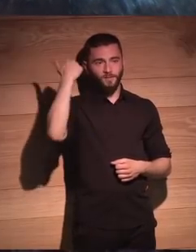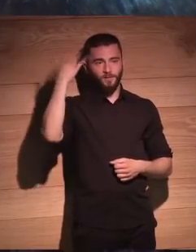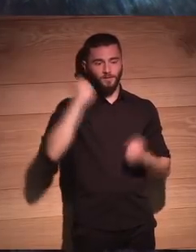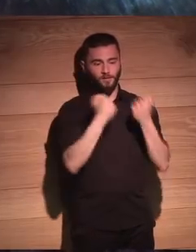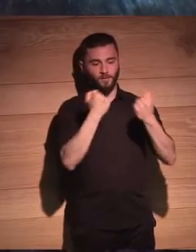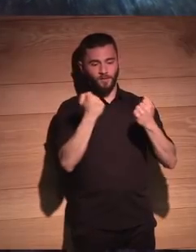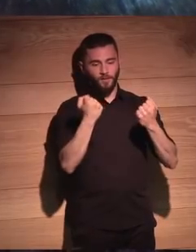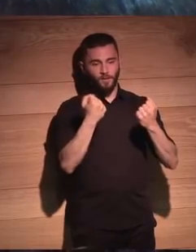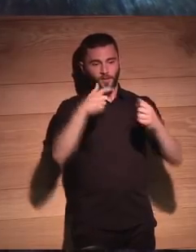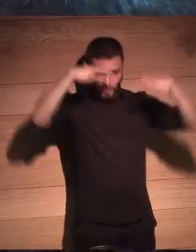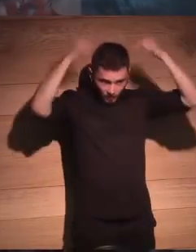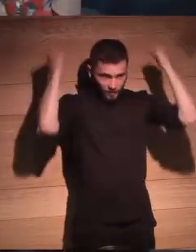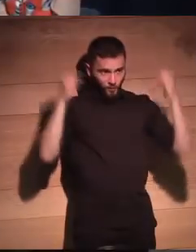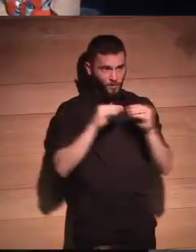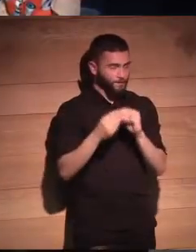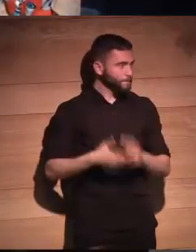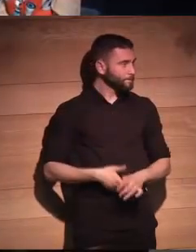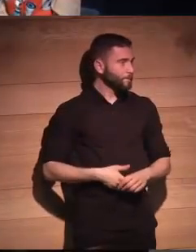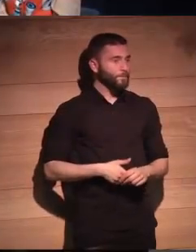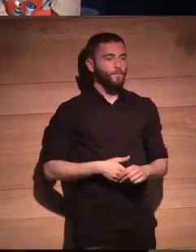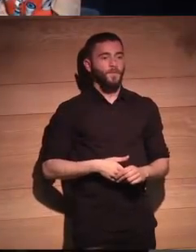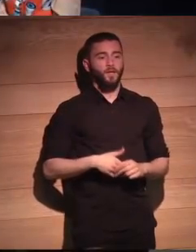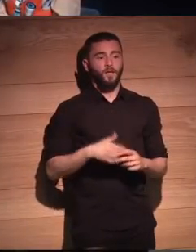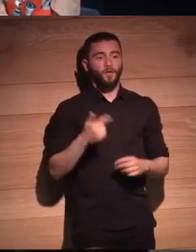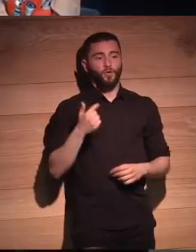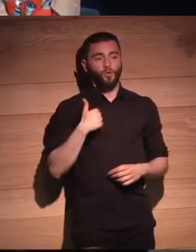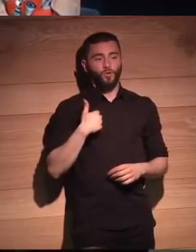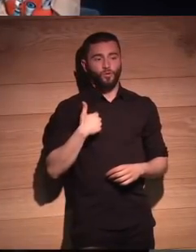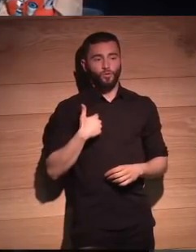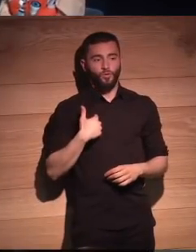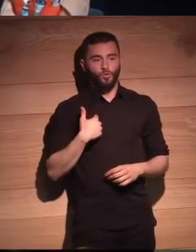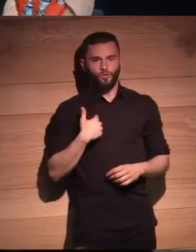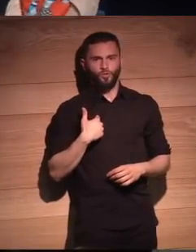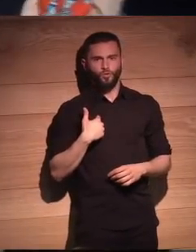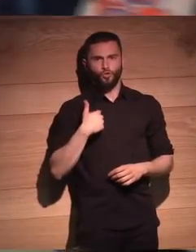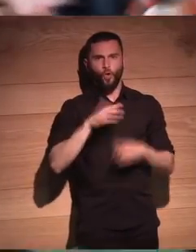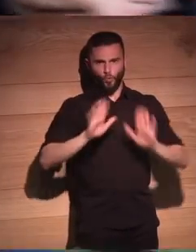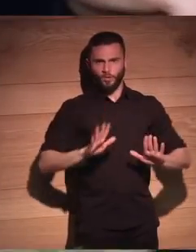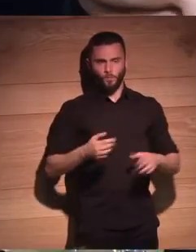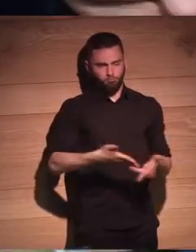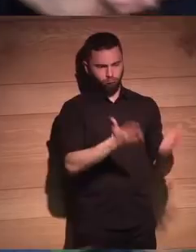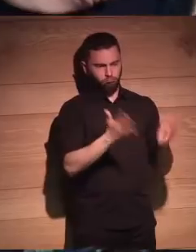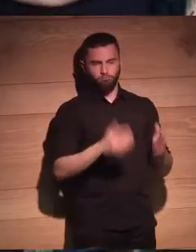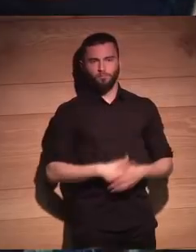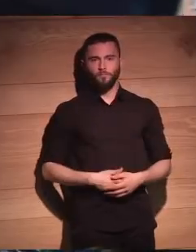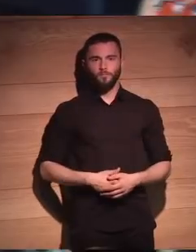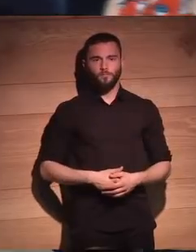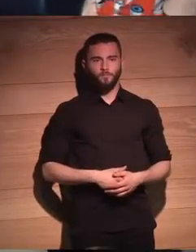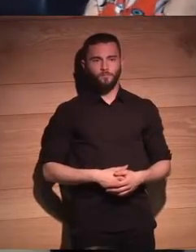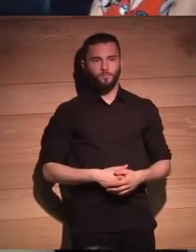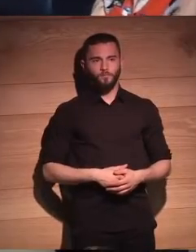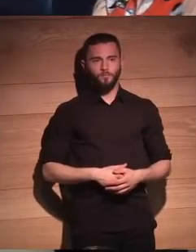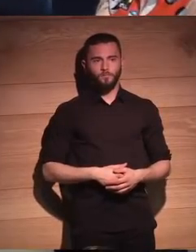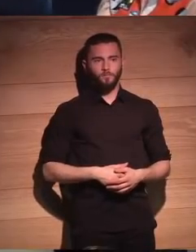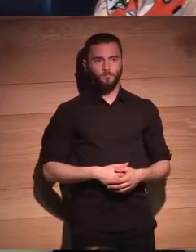Batmóvil. Más Yo objetos. os digo cuál me llevaría yo luego. Primero los demás, yo el último. No sé. Fernando Ane, un quiera.